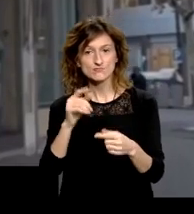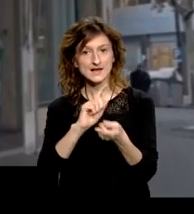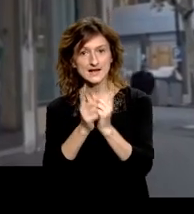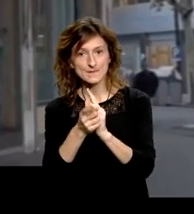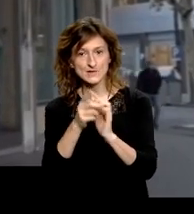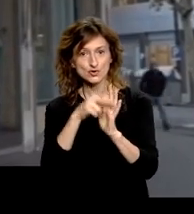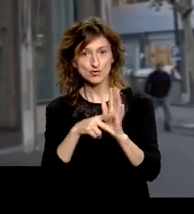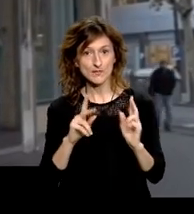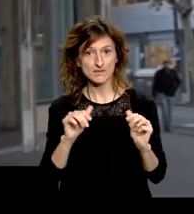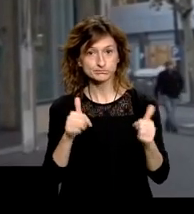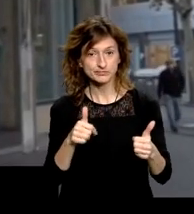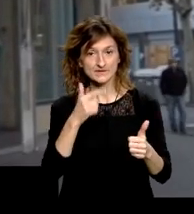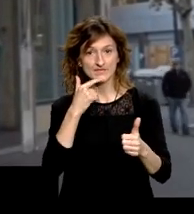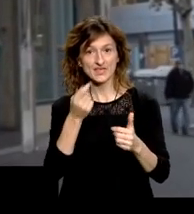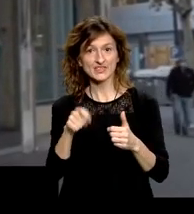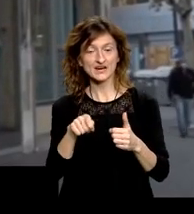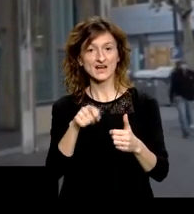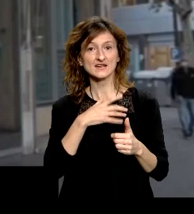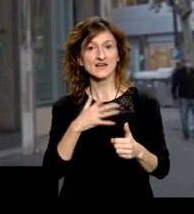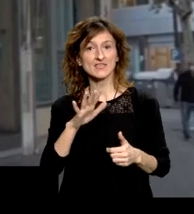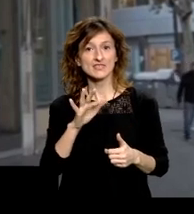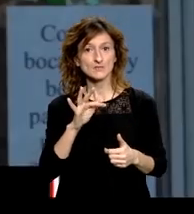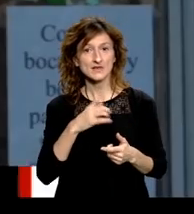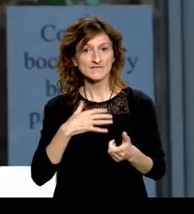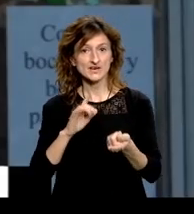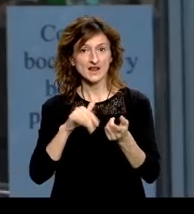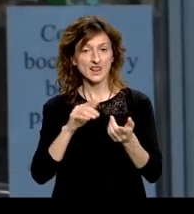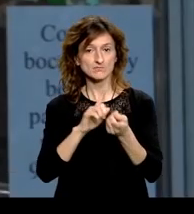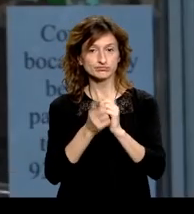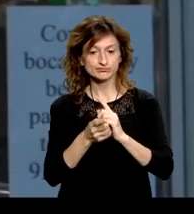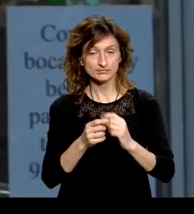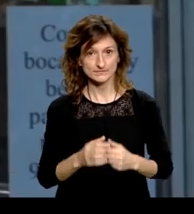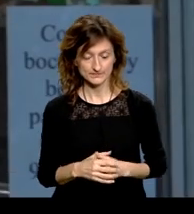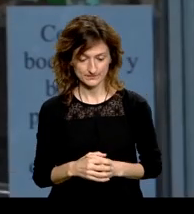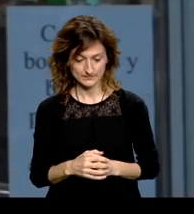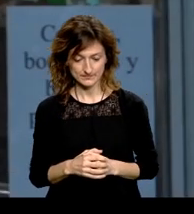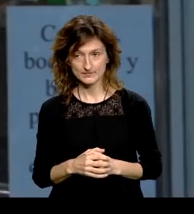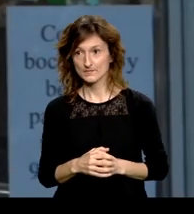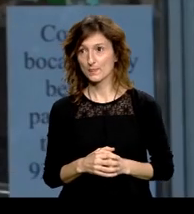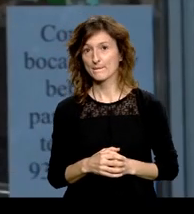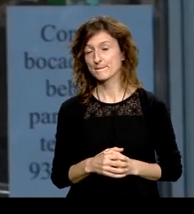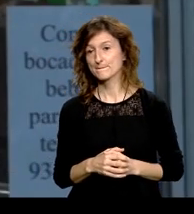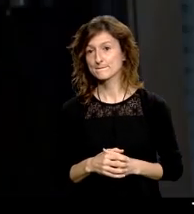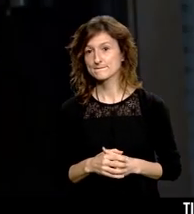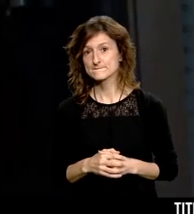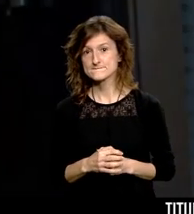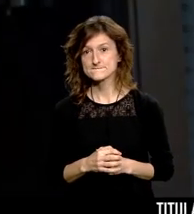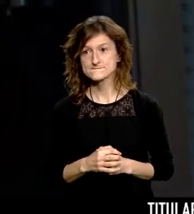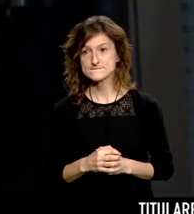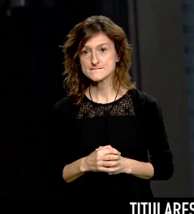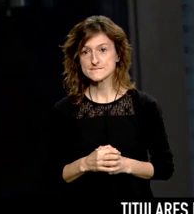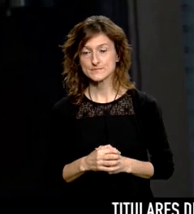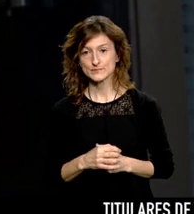rectificar en su medida inicial, que fijaba la hora del cierre a las 5:30 de la tarde y limitaba más los aforos.